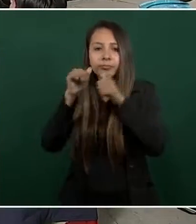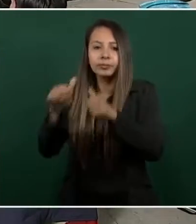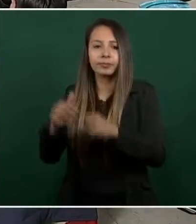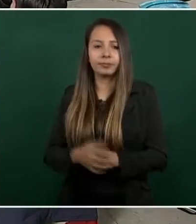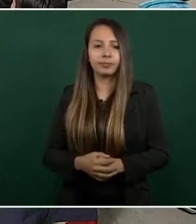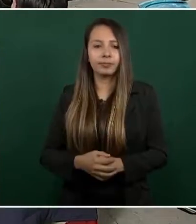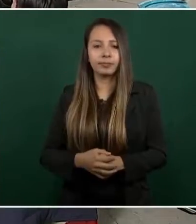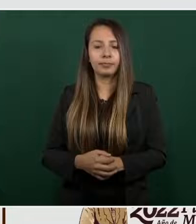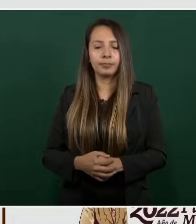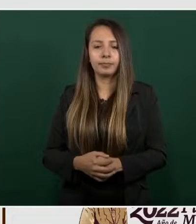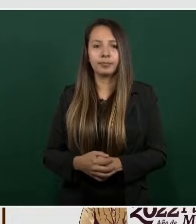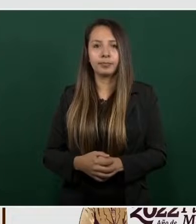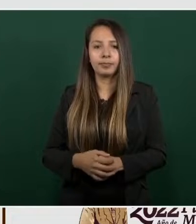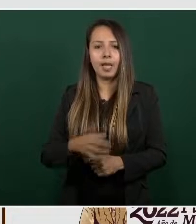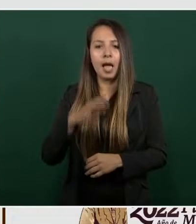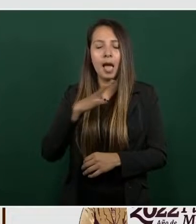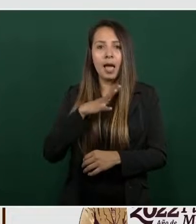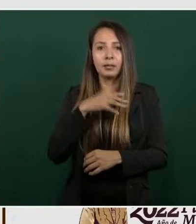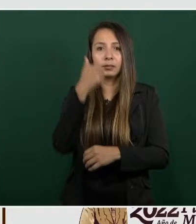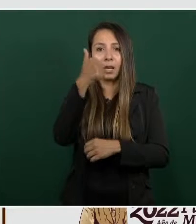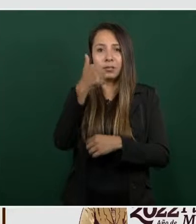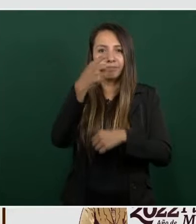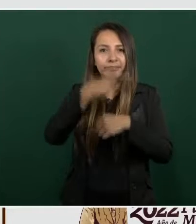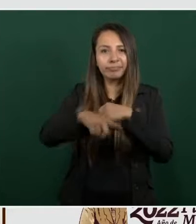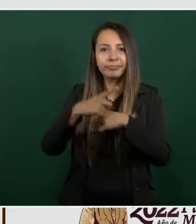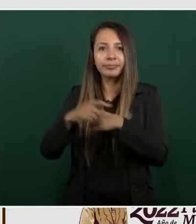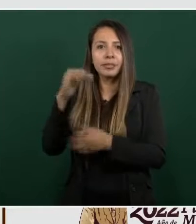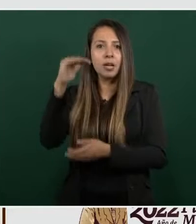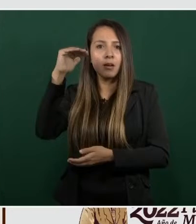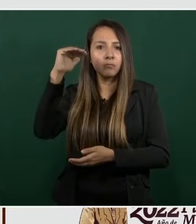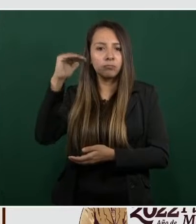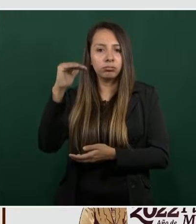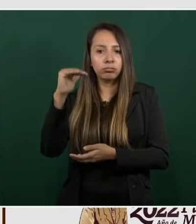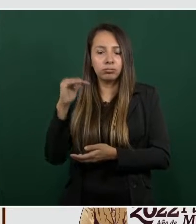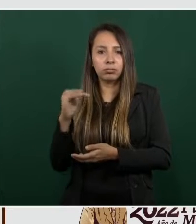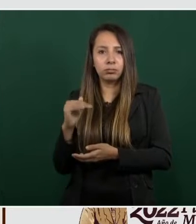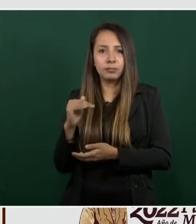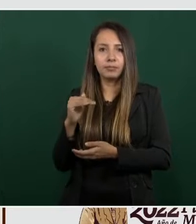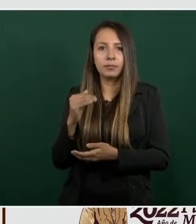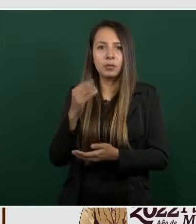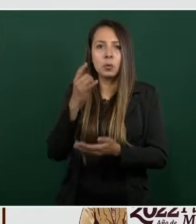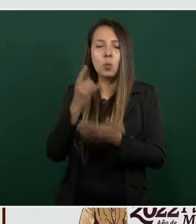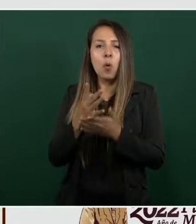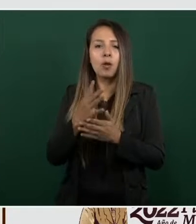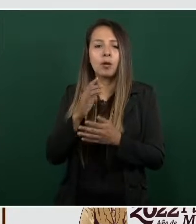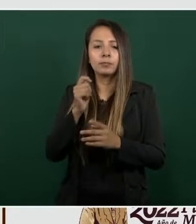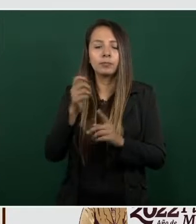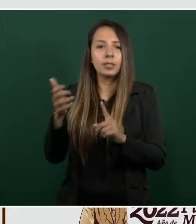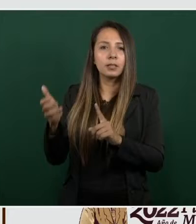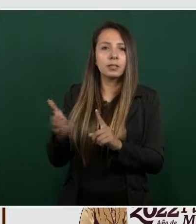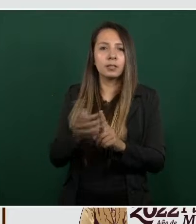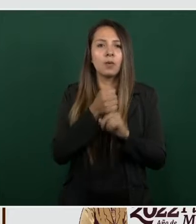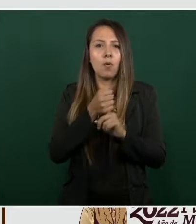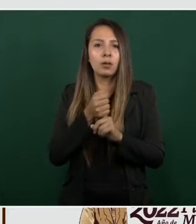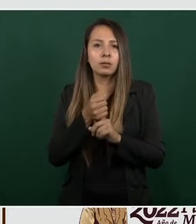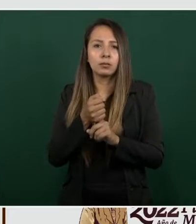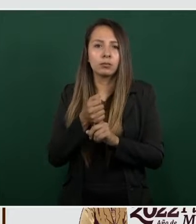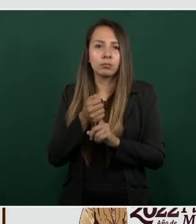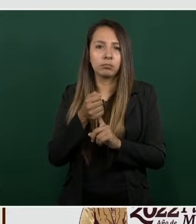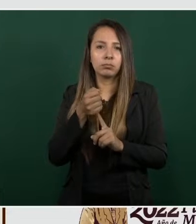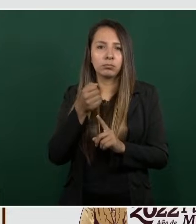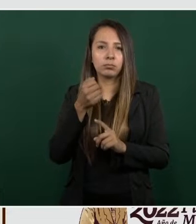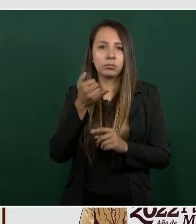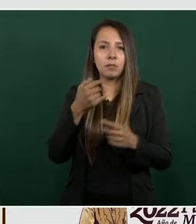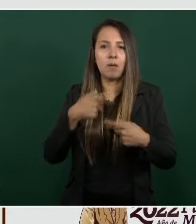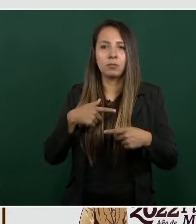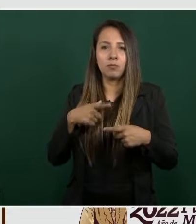están hacia la baja, únicamente tienen trata de personas y el secuestro que tiene una tendencia hacia